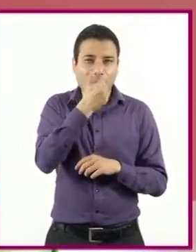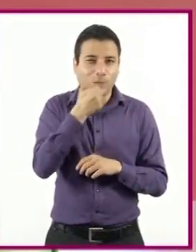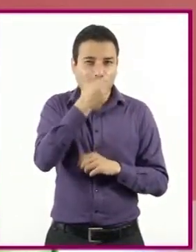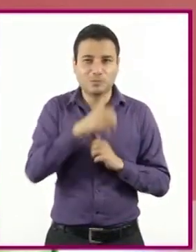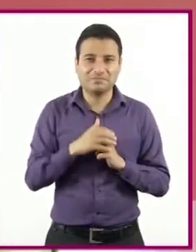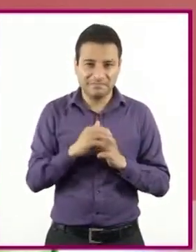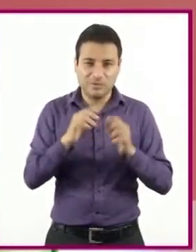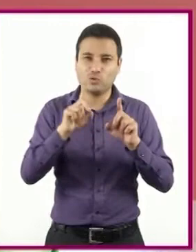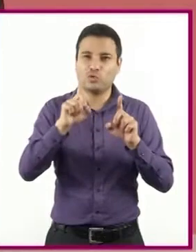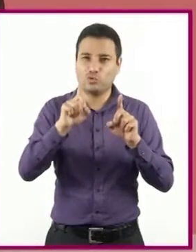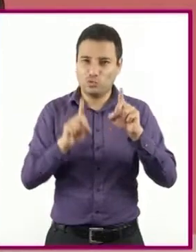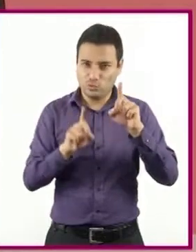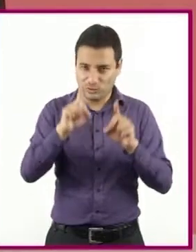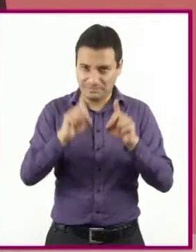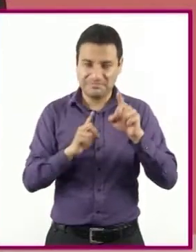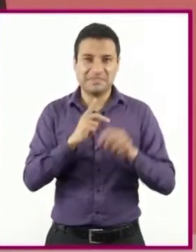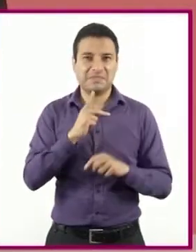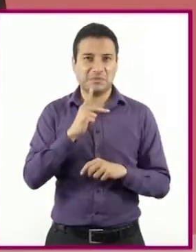mismas preguntas que yo.